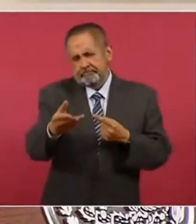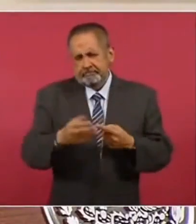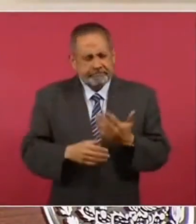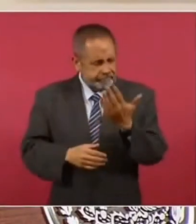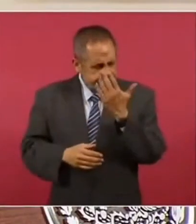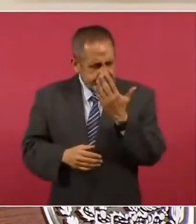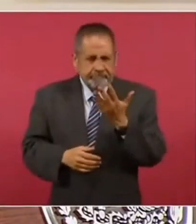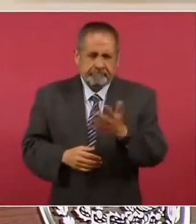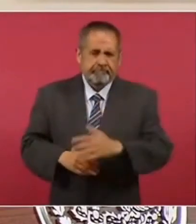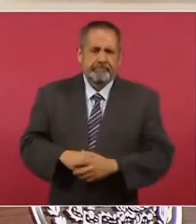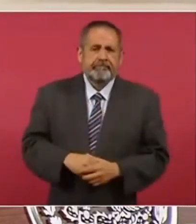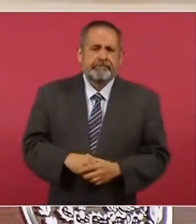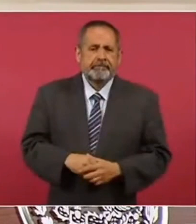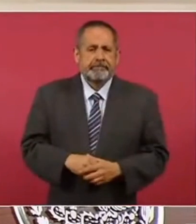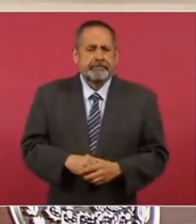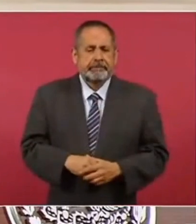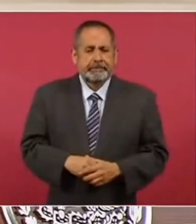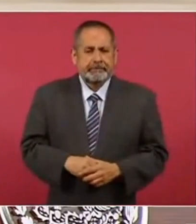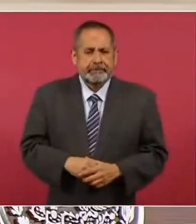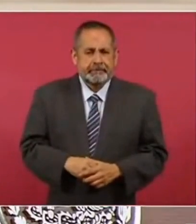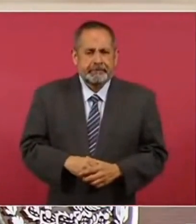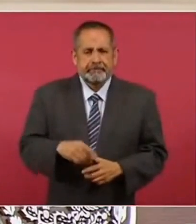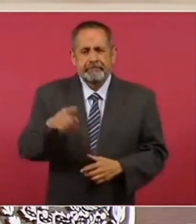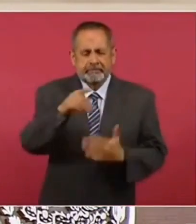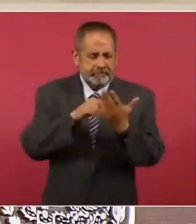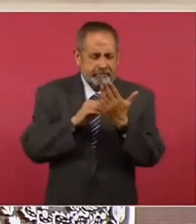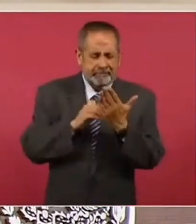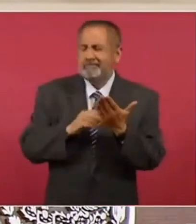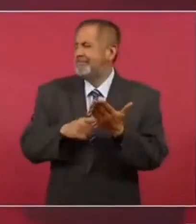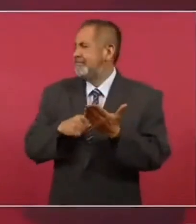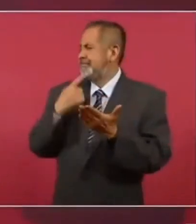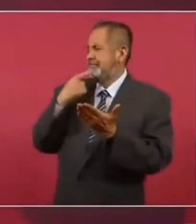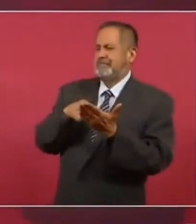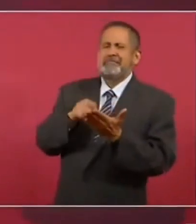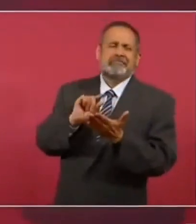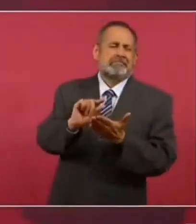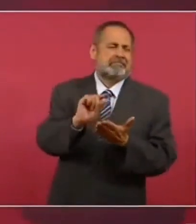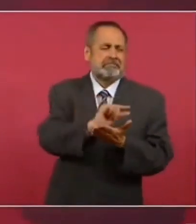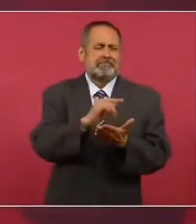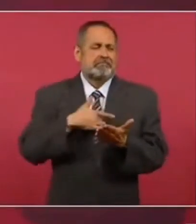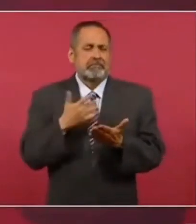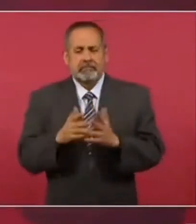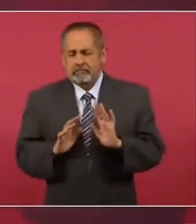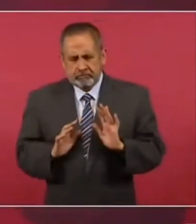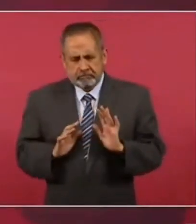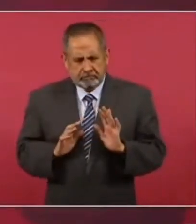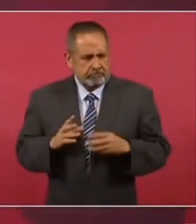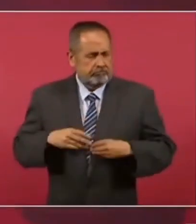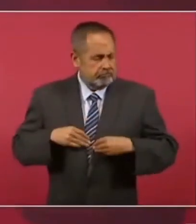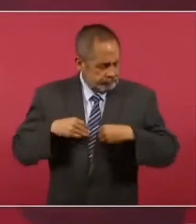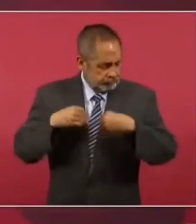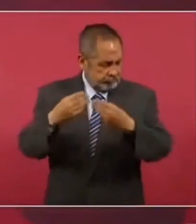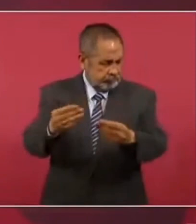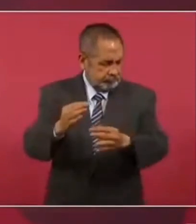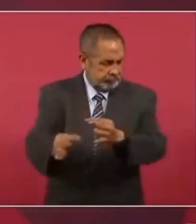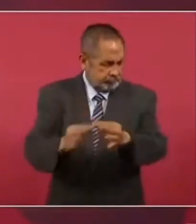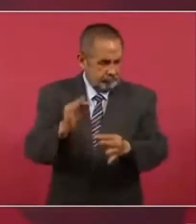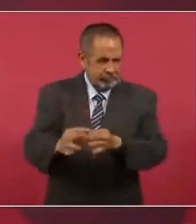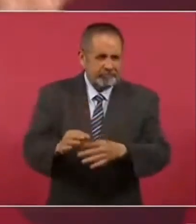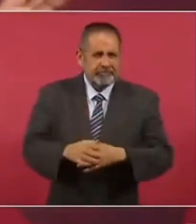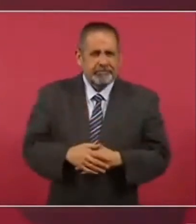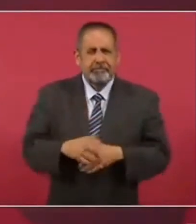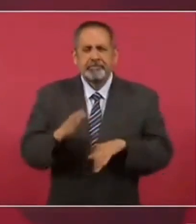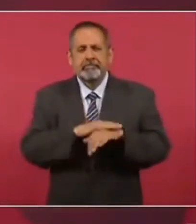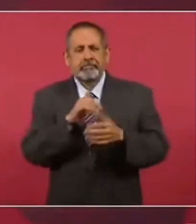a este satisfacer pero lo vamos a hacer o sea porque